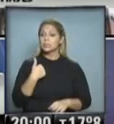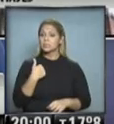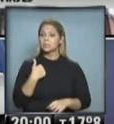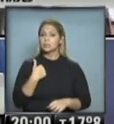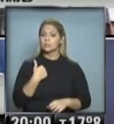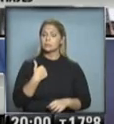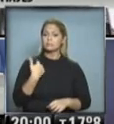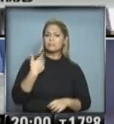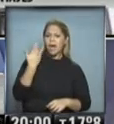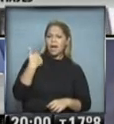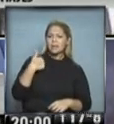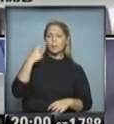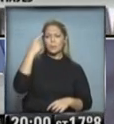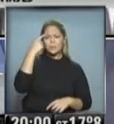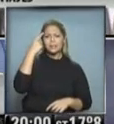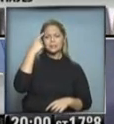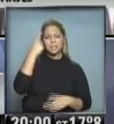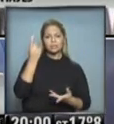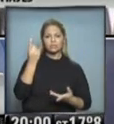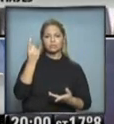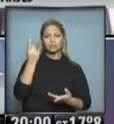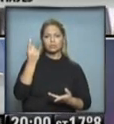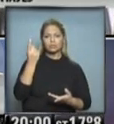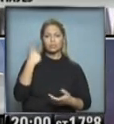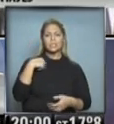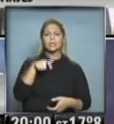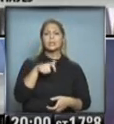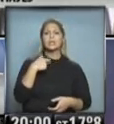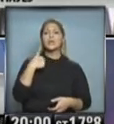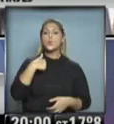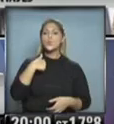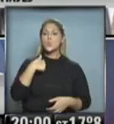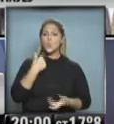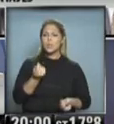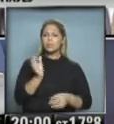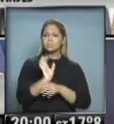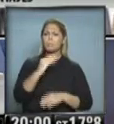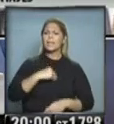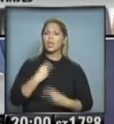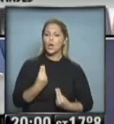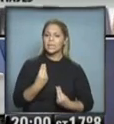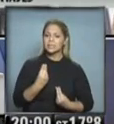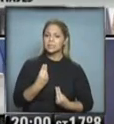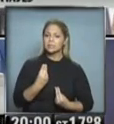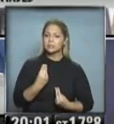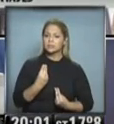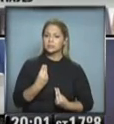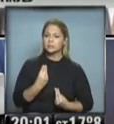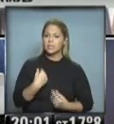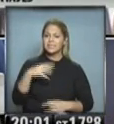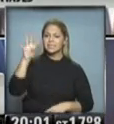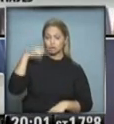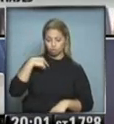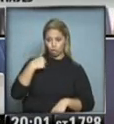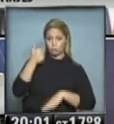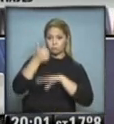su día, estaba reflexionando, creo nuestro delito, nuestro pecado es ser indígena, presidente,